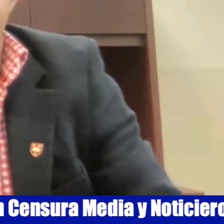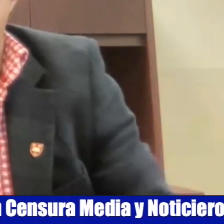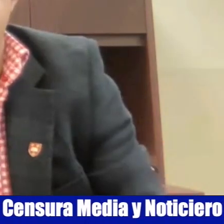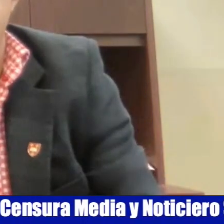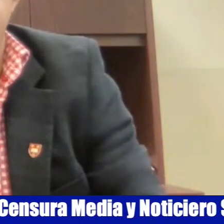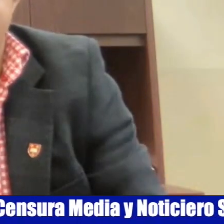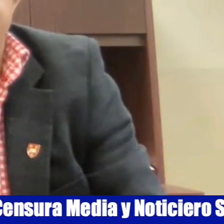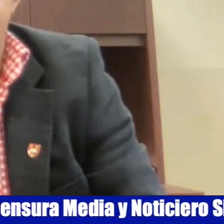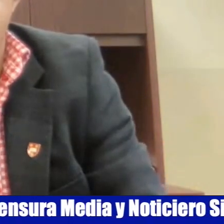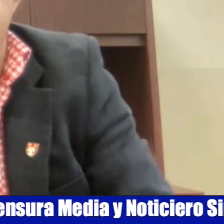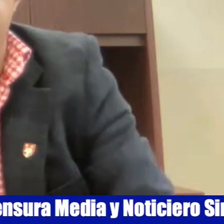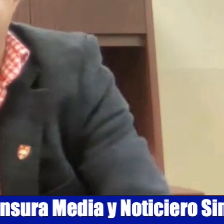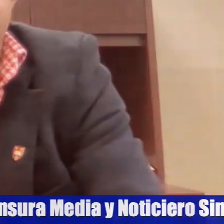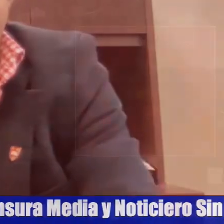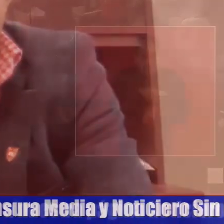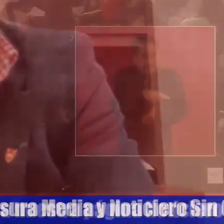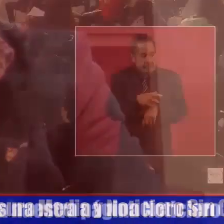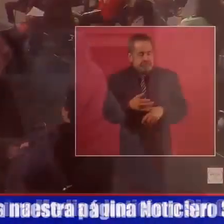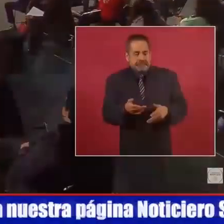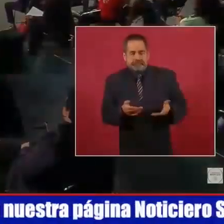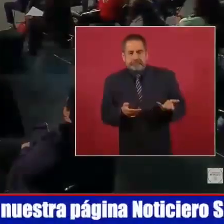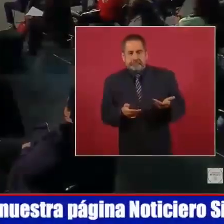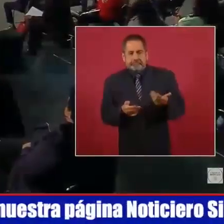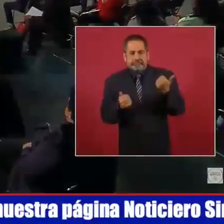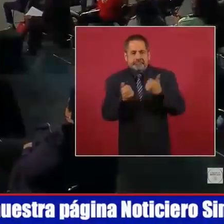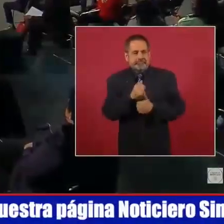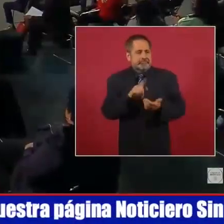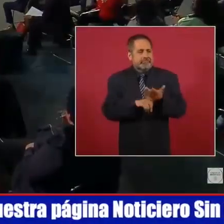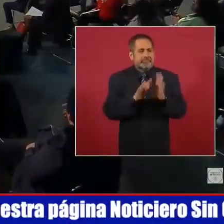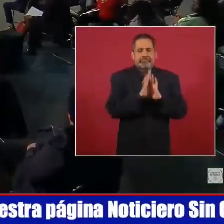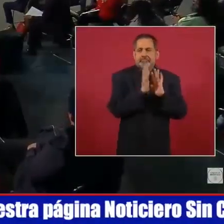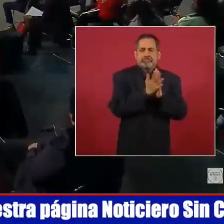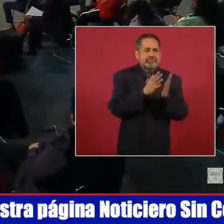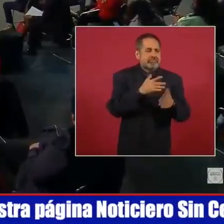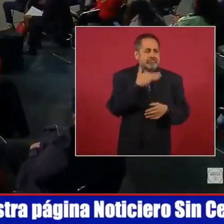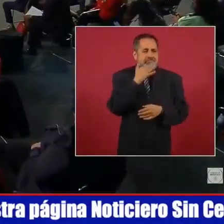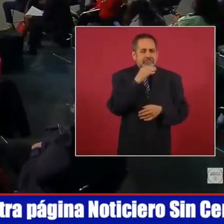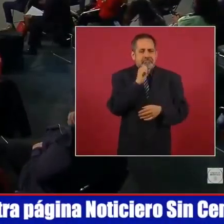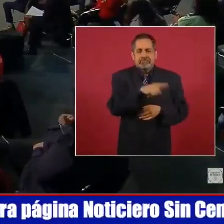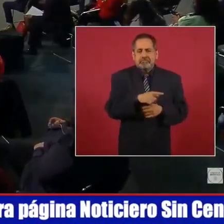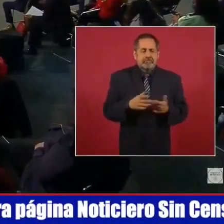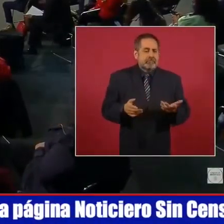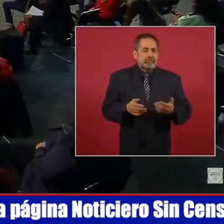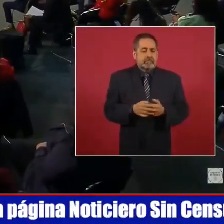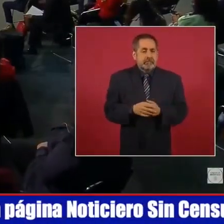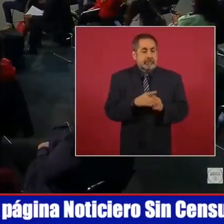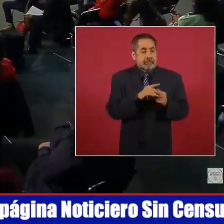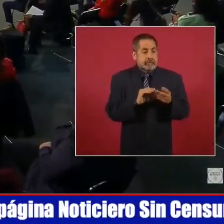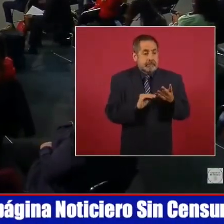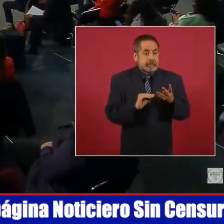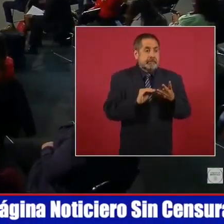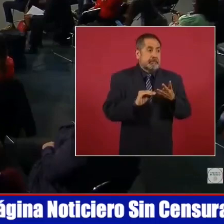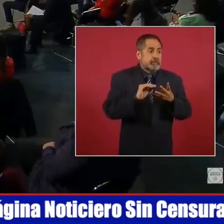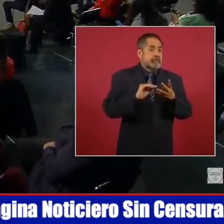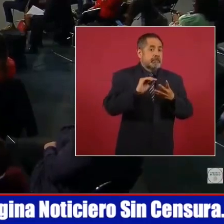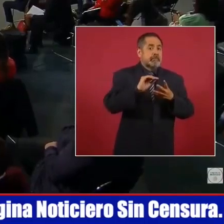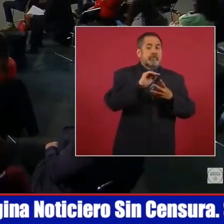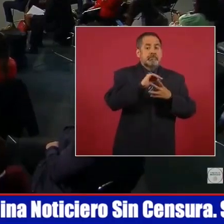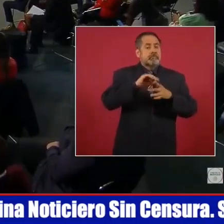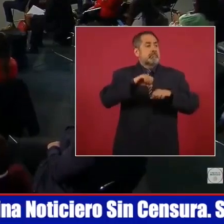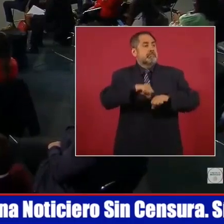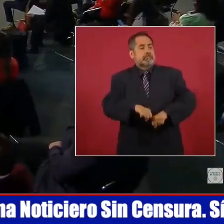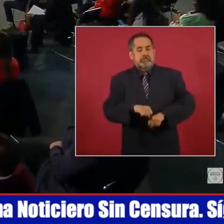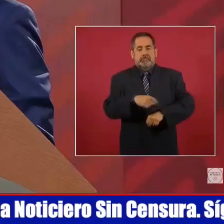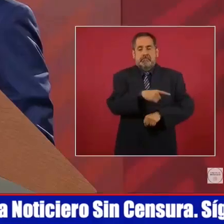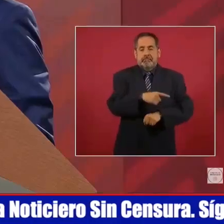se está consolidando una estrategia a largo plazo, porque como un problema de 30, 40 años que venimos enfrentando se va a